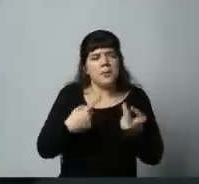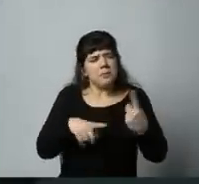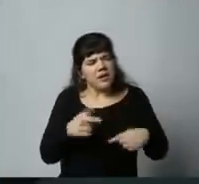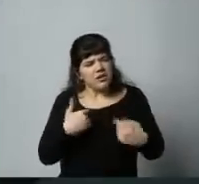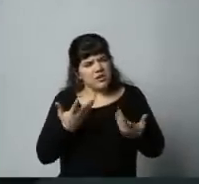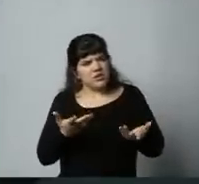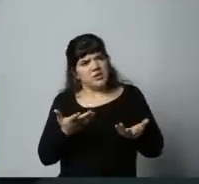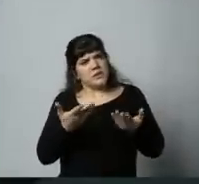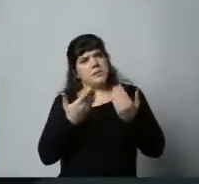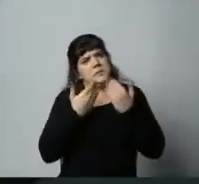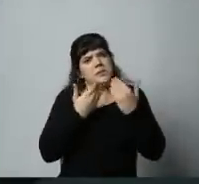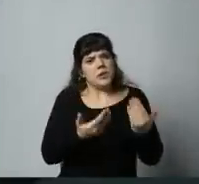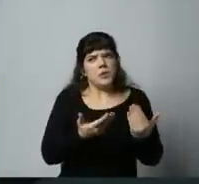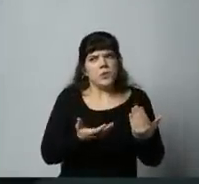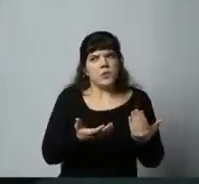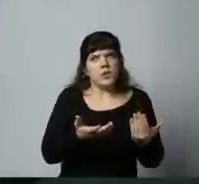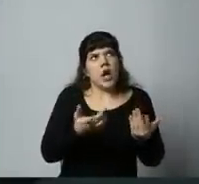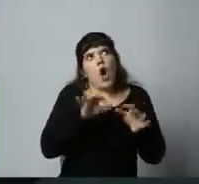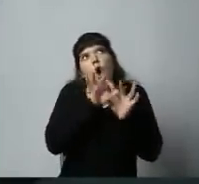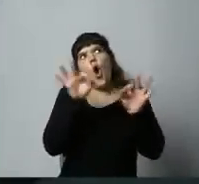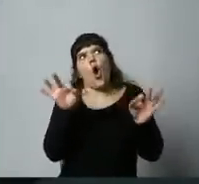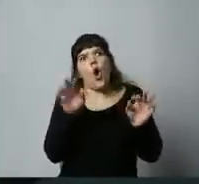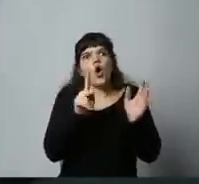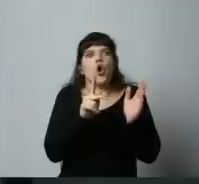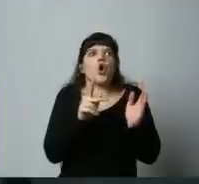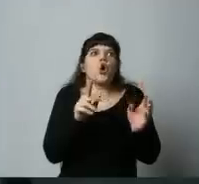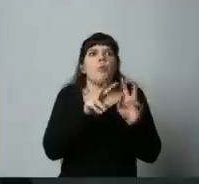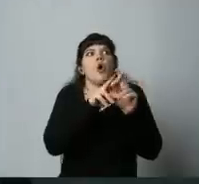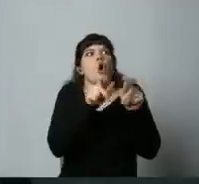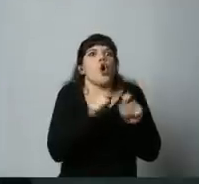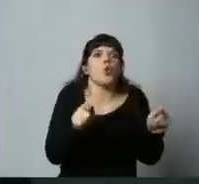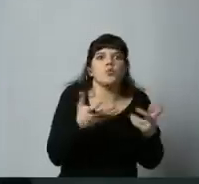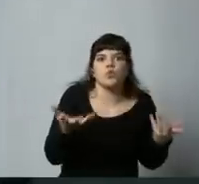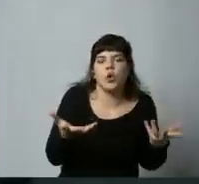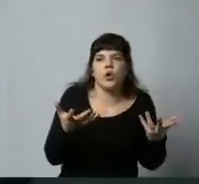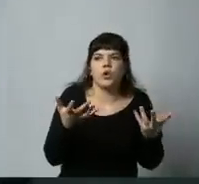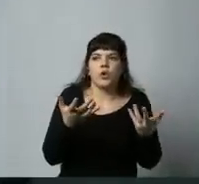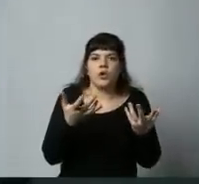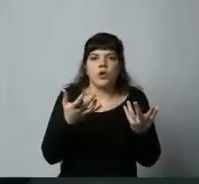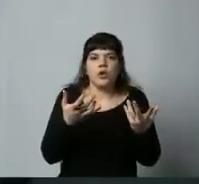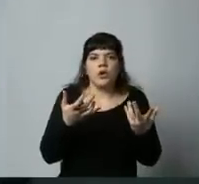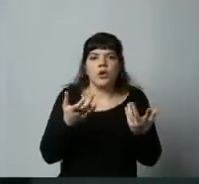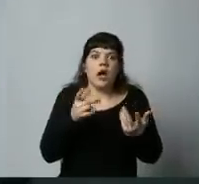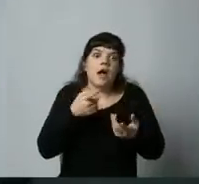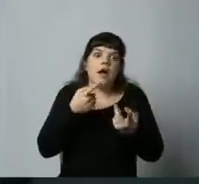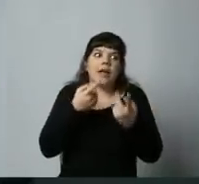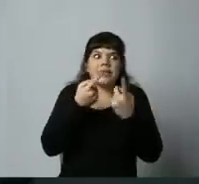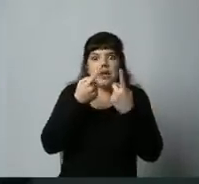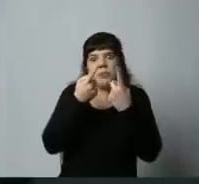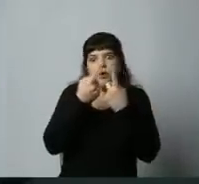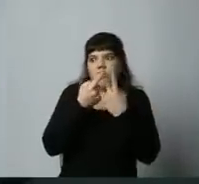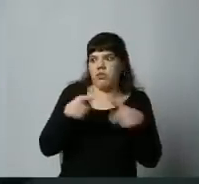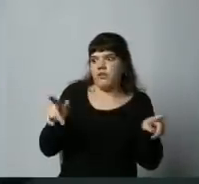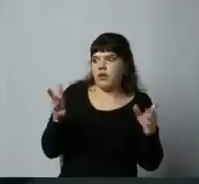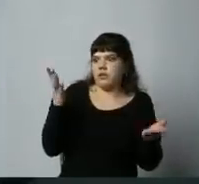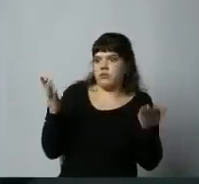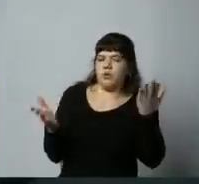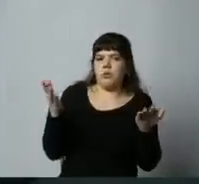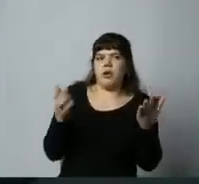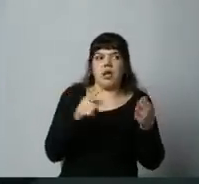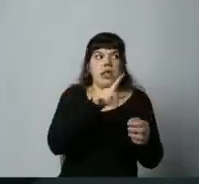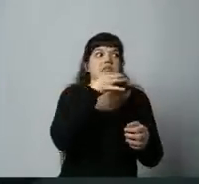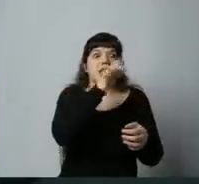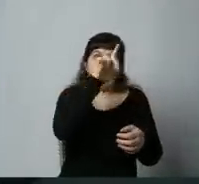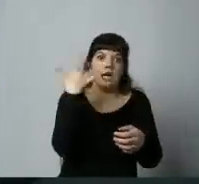que creo que o la conclusión que se desprende lo que estuvimos mostrando era que a diferencia de lo que dice el presidente